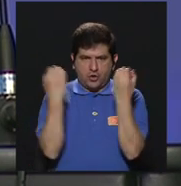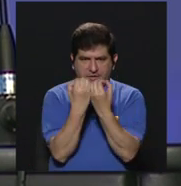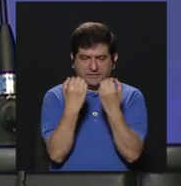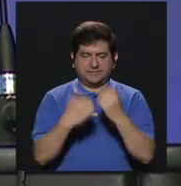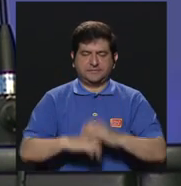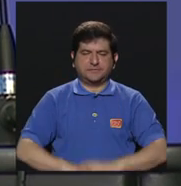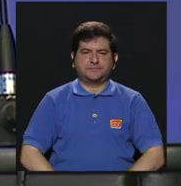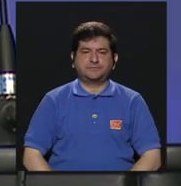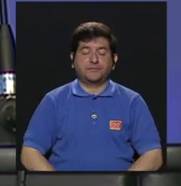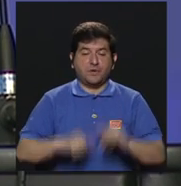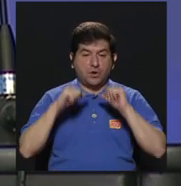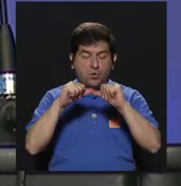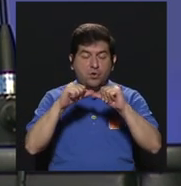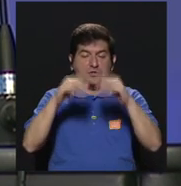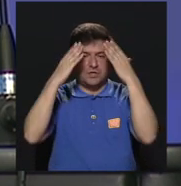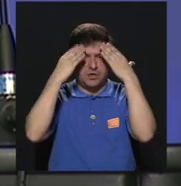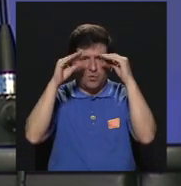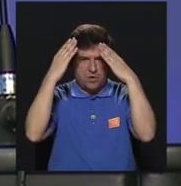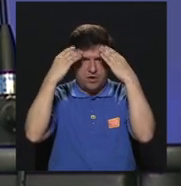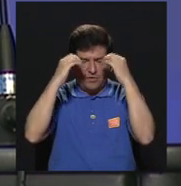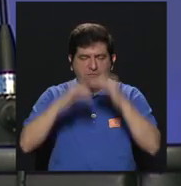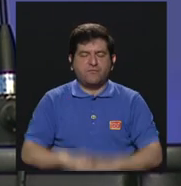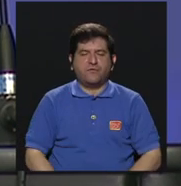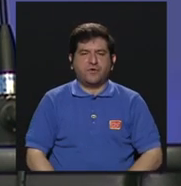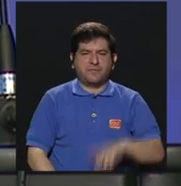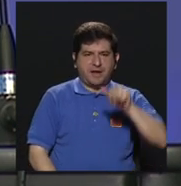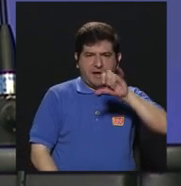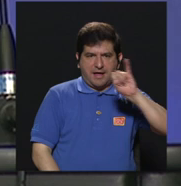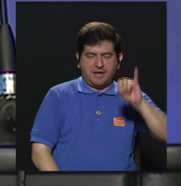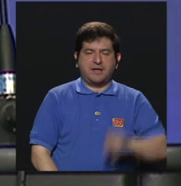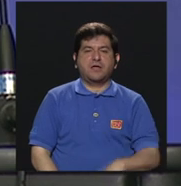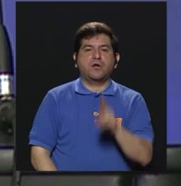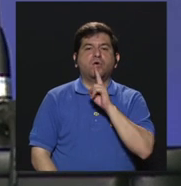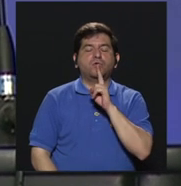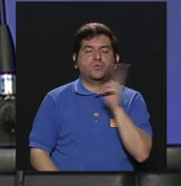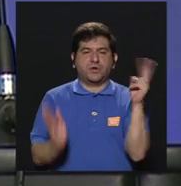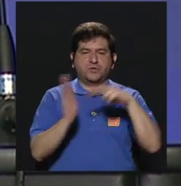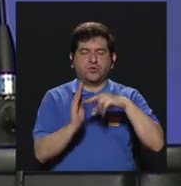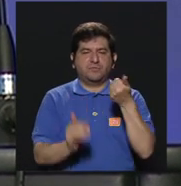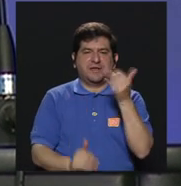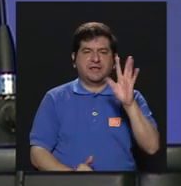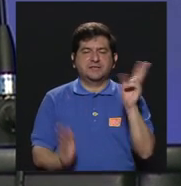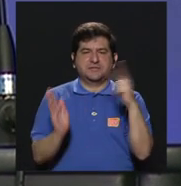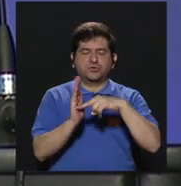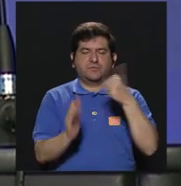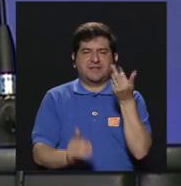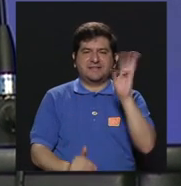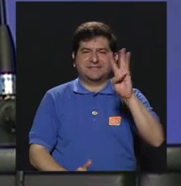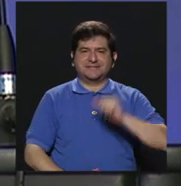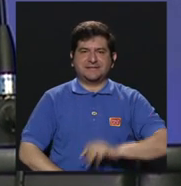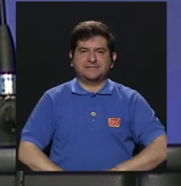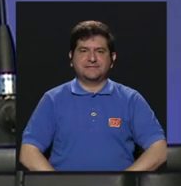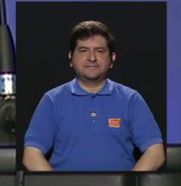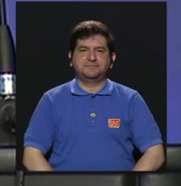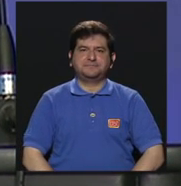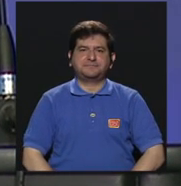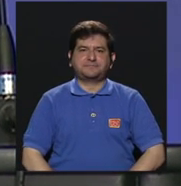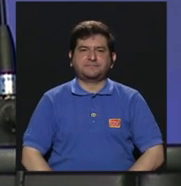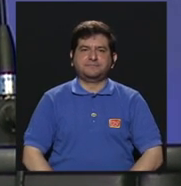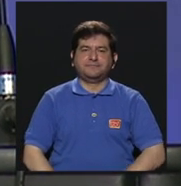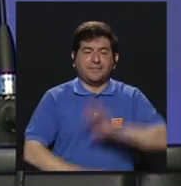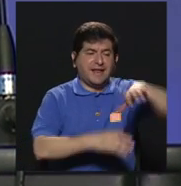Sigue diciendo el informe de Amnistía Internacional, Honduras 2015-2016, en